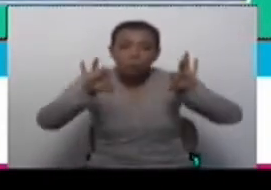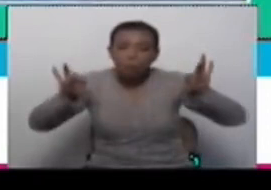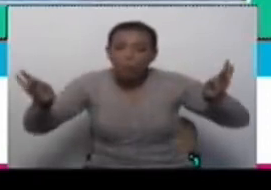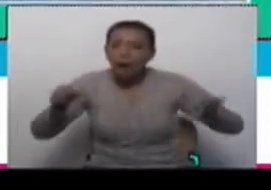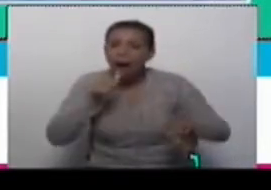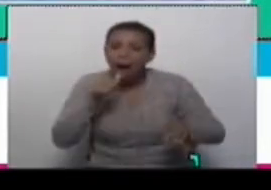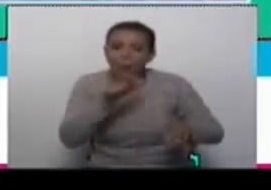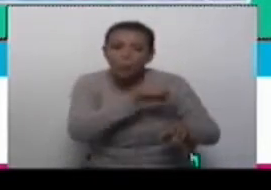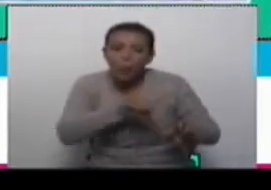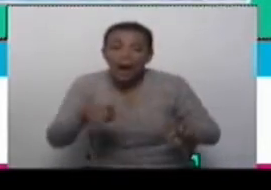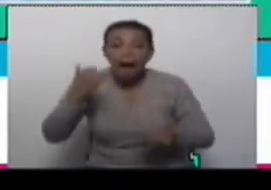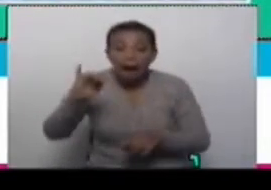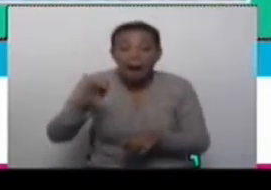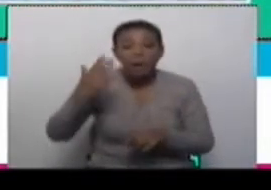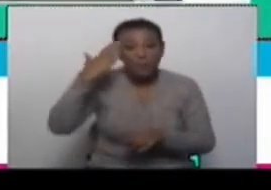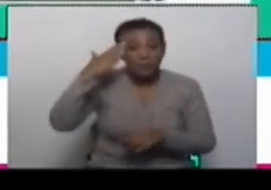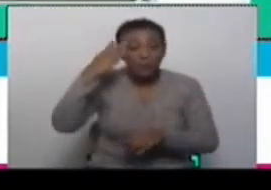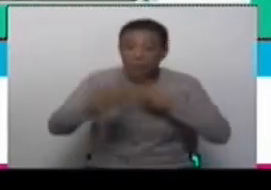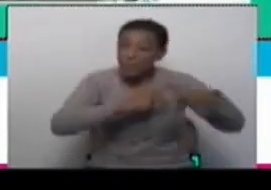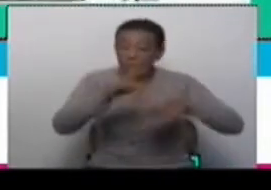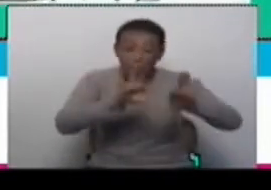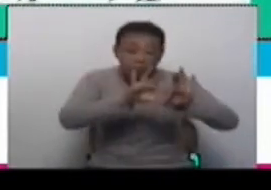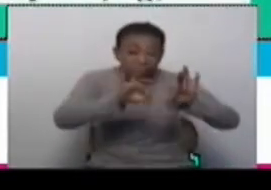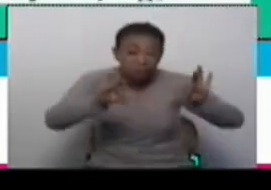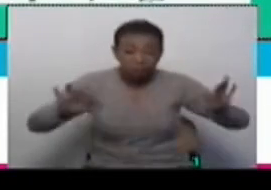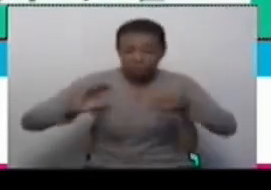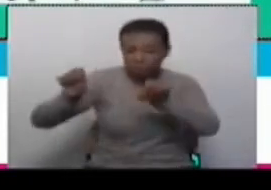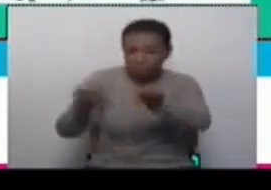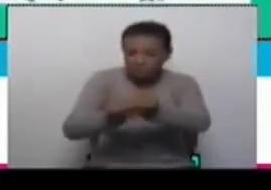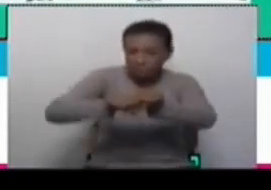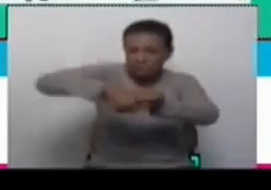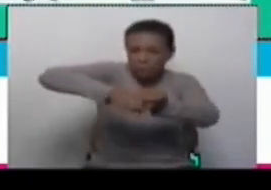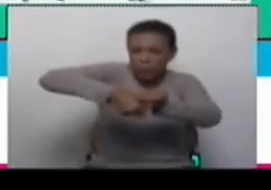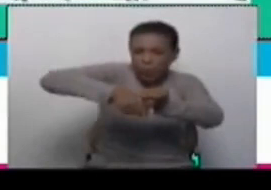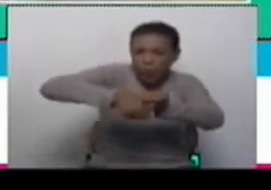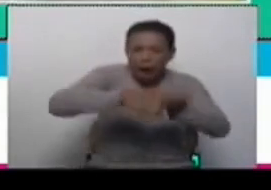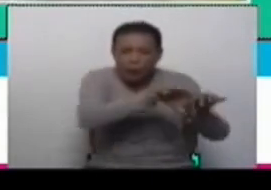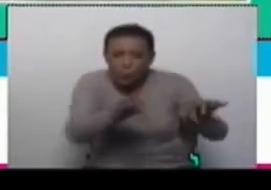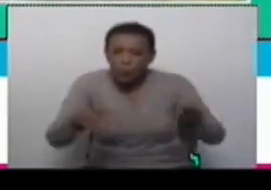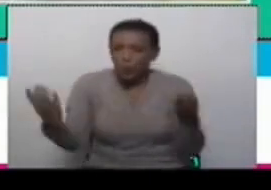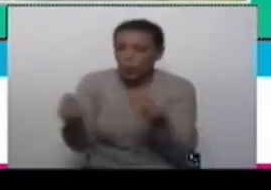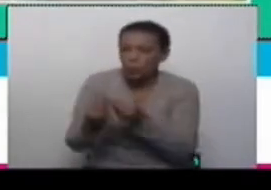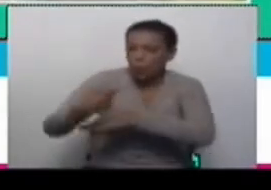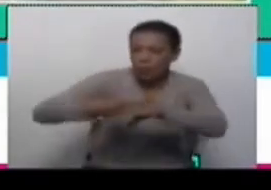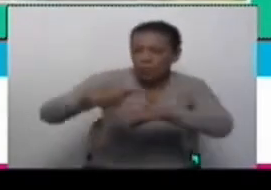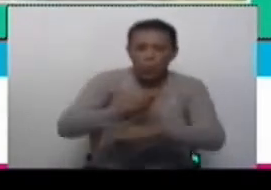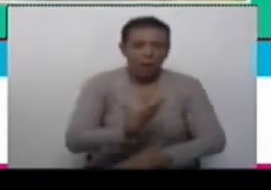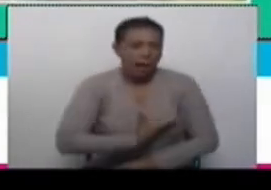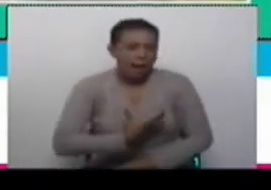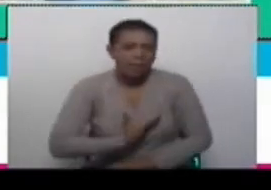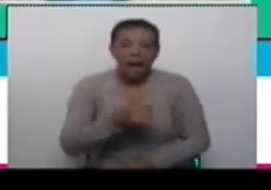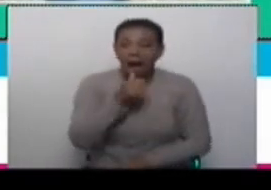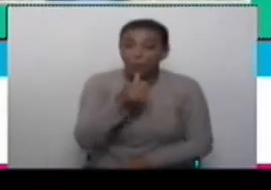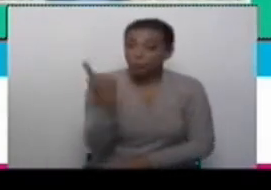agua servida, pero aquí en el país tenemos la capacidad de producción y de instalar un trabajo articulado con los gobernadores, con los alcaldes. En el